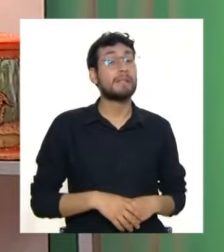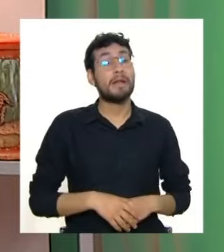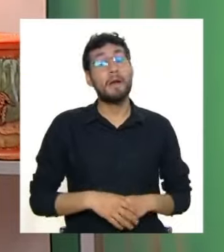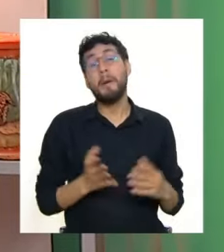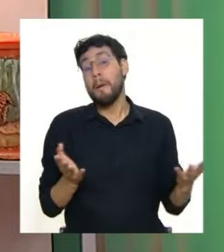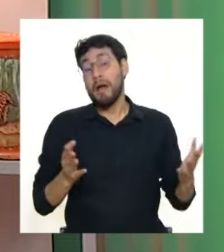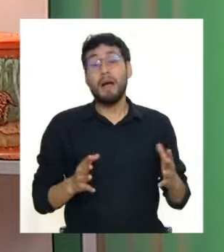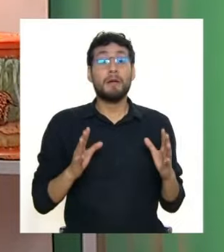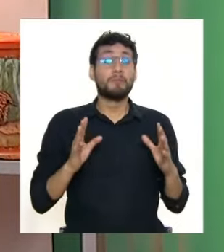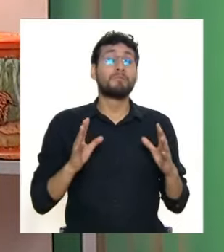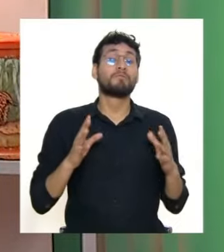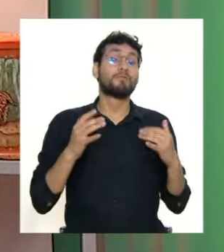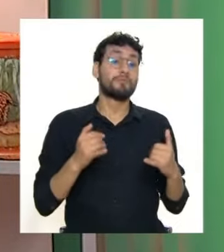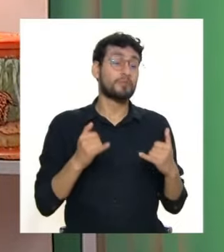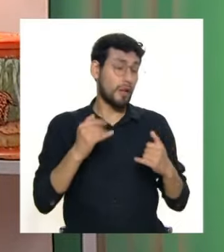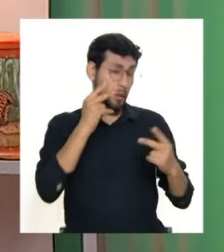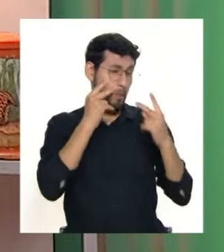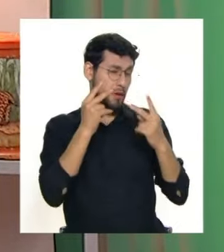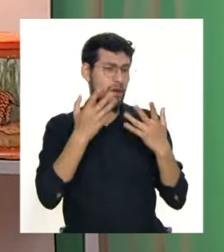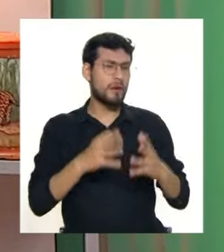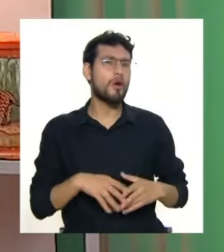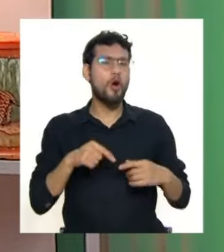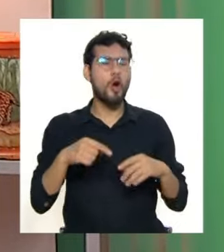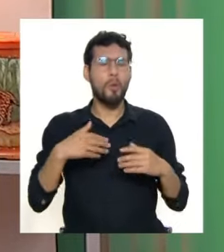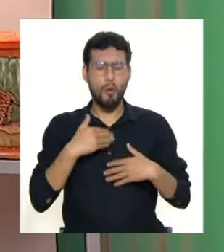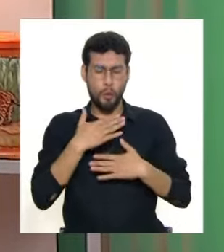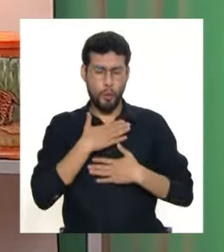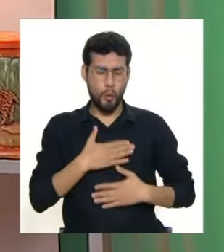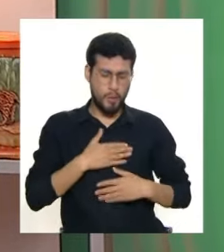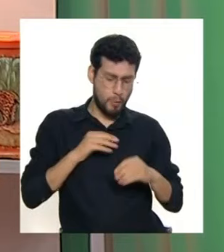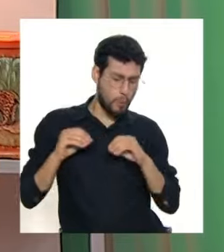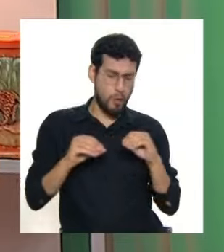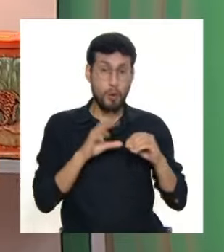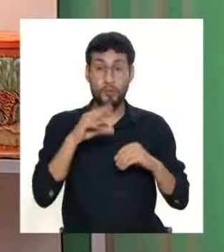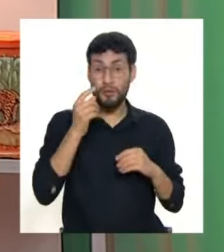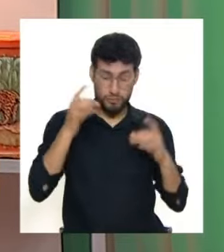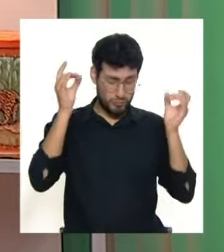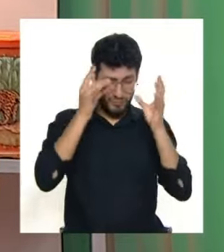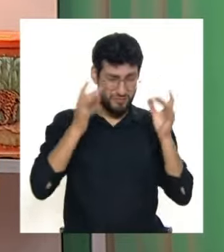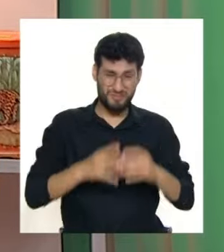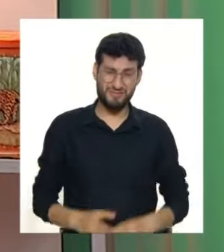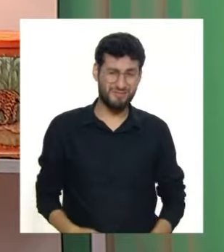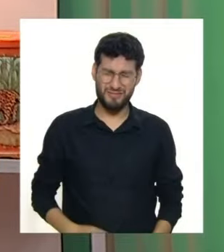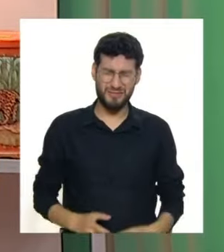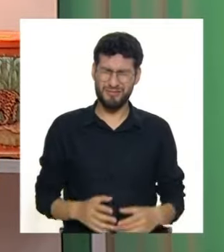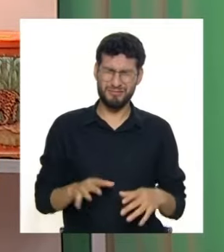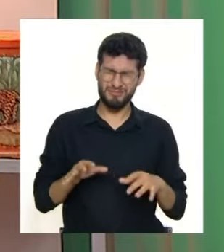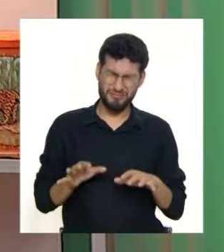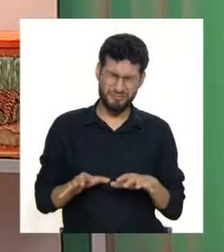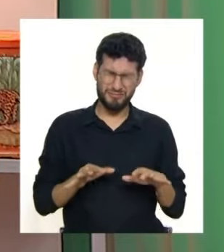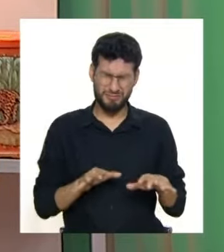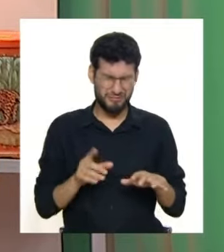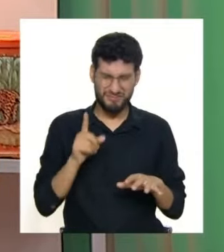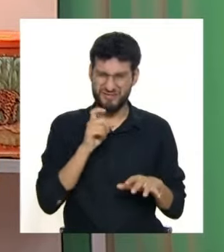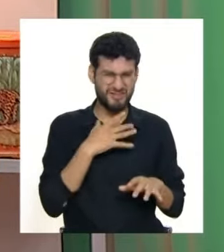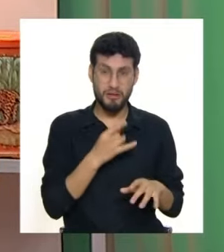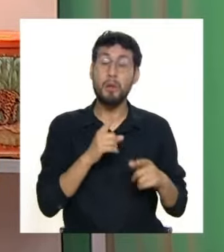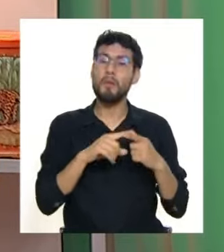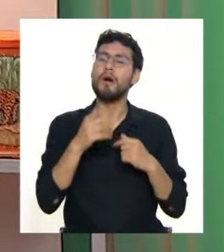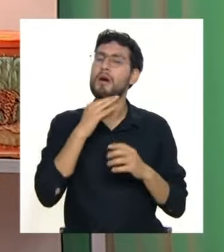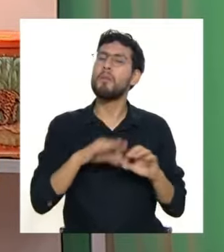en general vamos a ver algunas posiciones, porque cuando nos sentimos mal realmente no nos provoca hacer mucho, ¿no? Y lo ideal